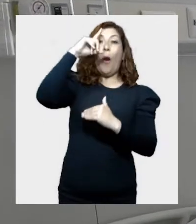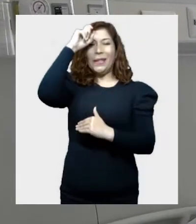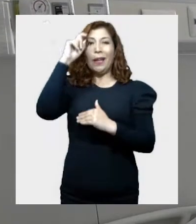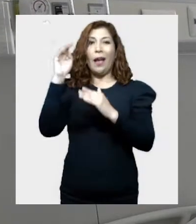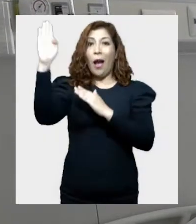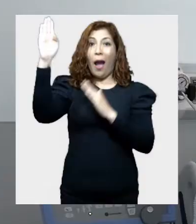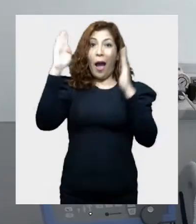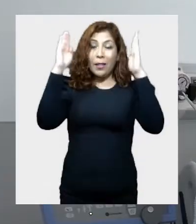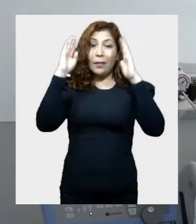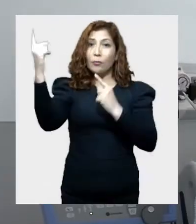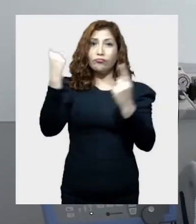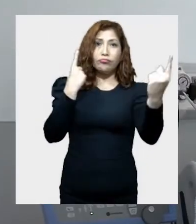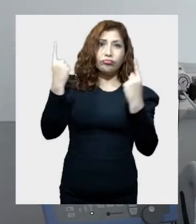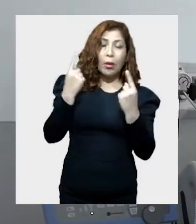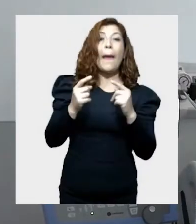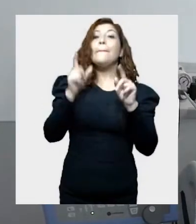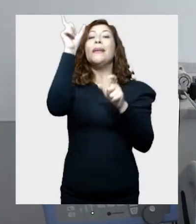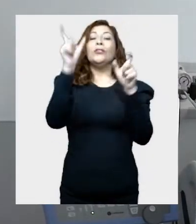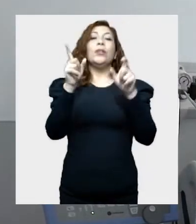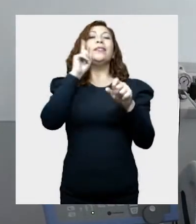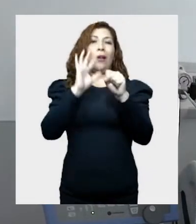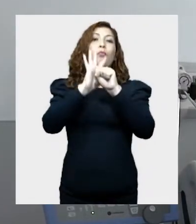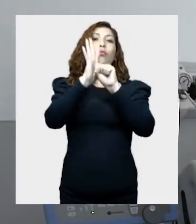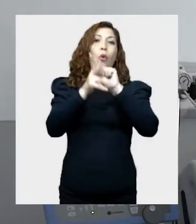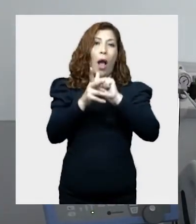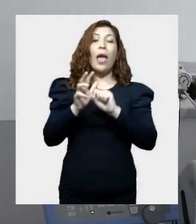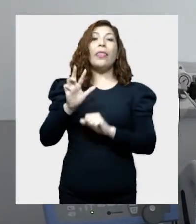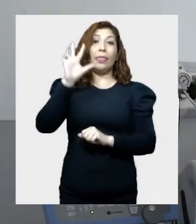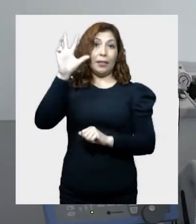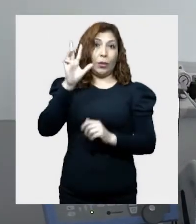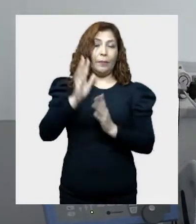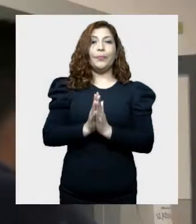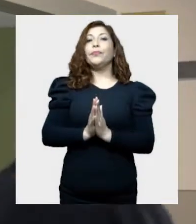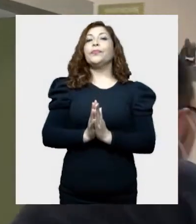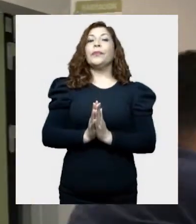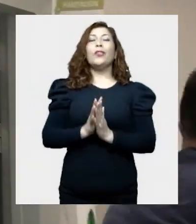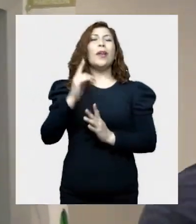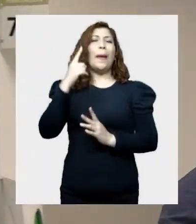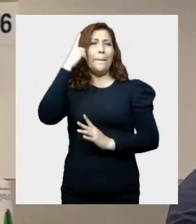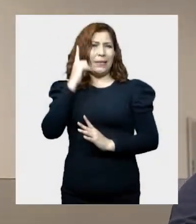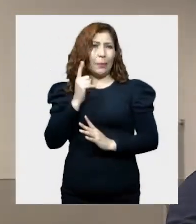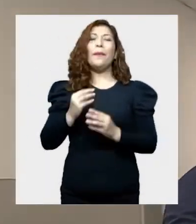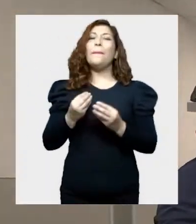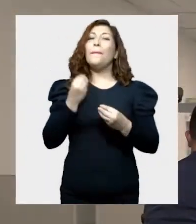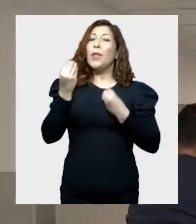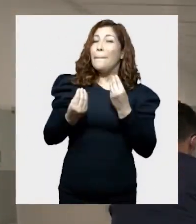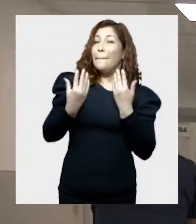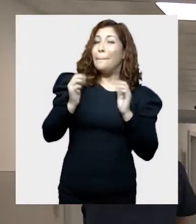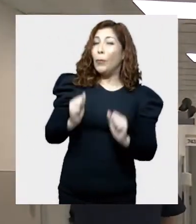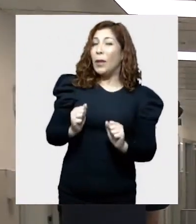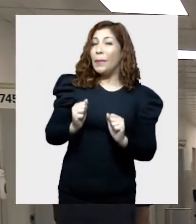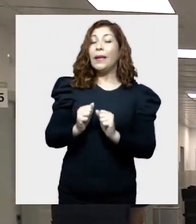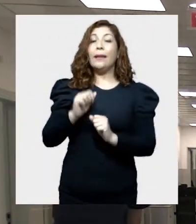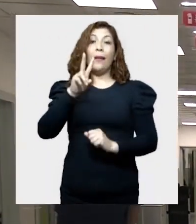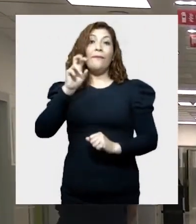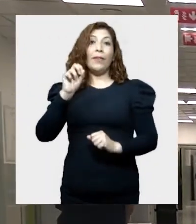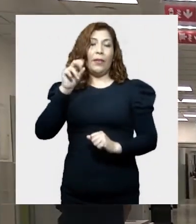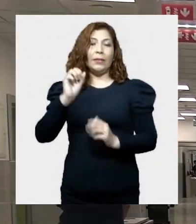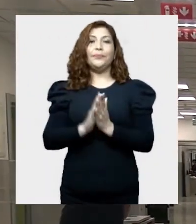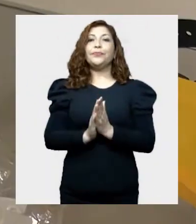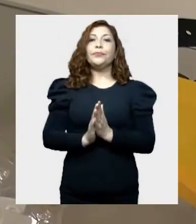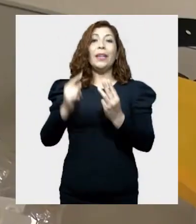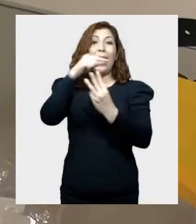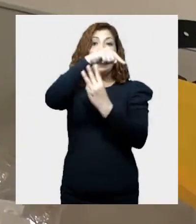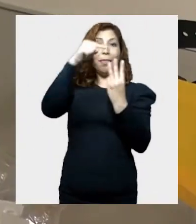a pacientes afectados por COVID-19, de acuerdo con lo proyectado a comienzos del 2020. Fueron 3 los sectores que entraron